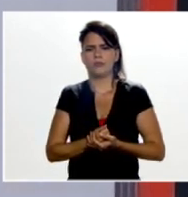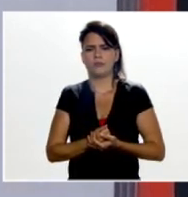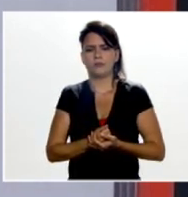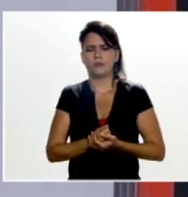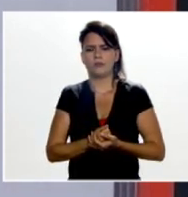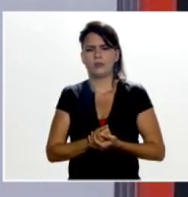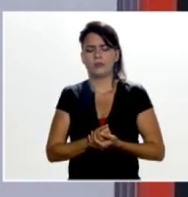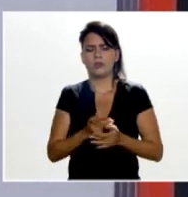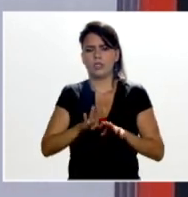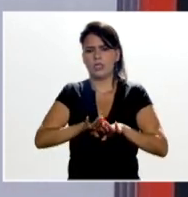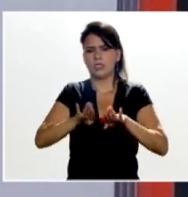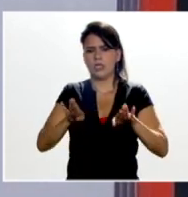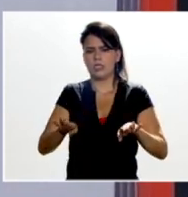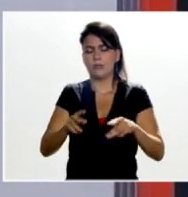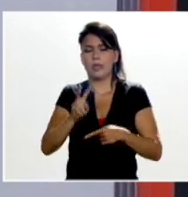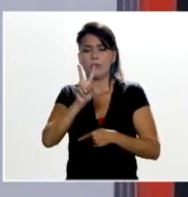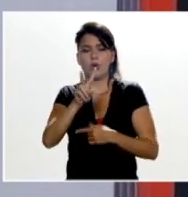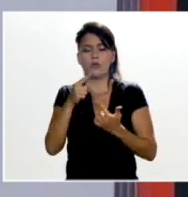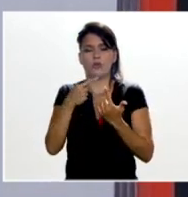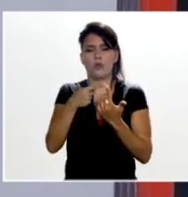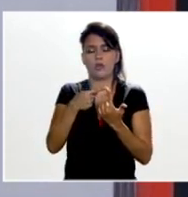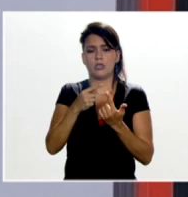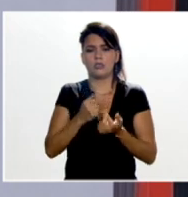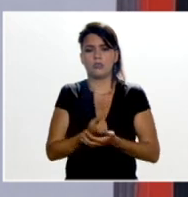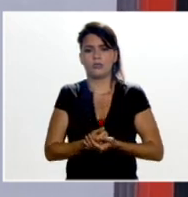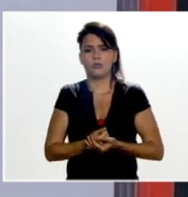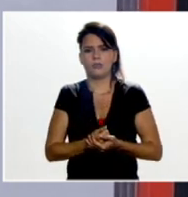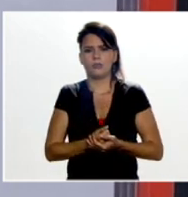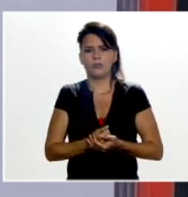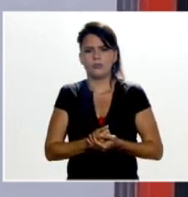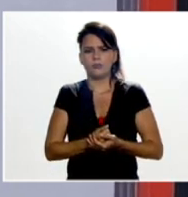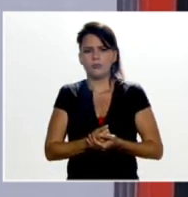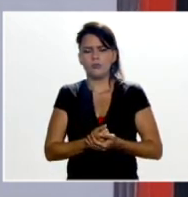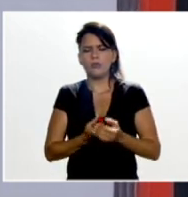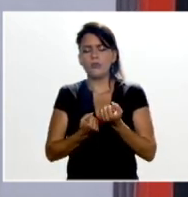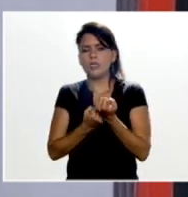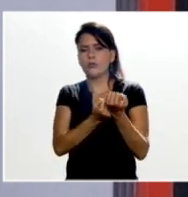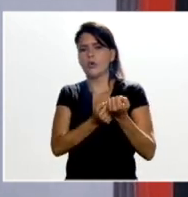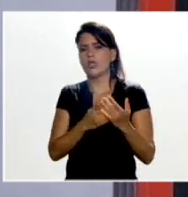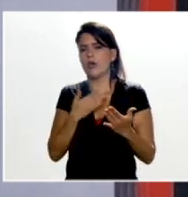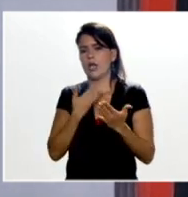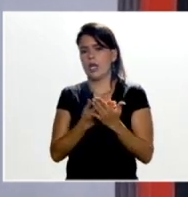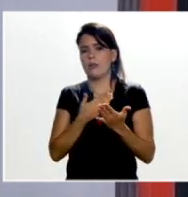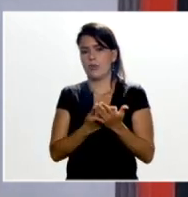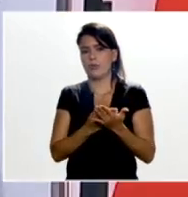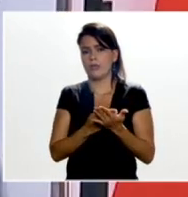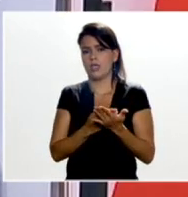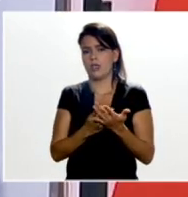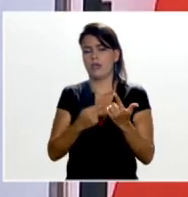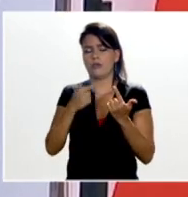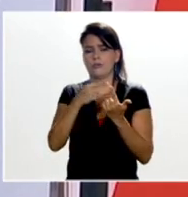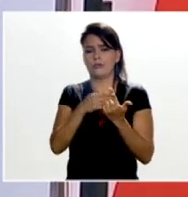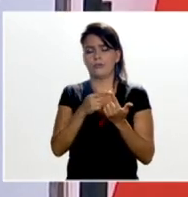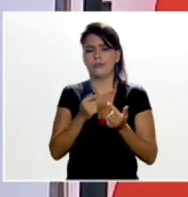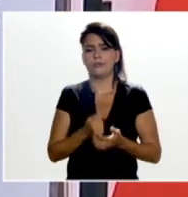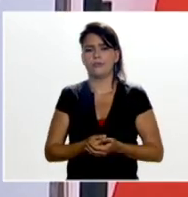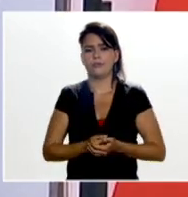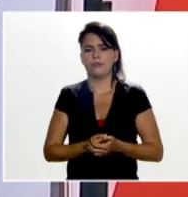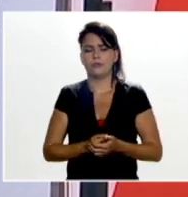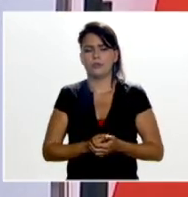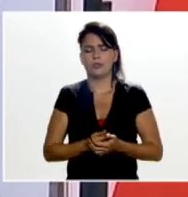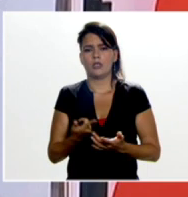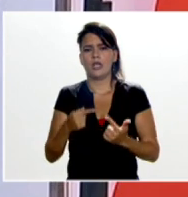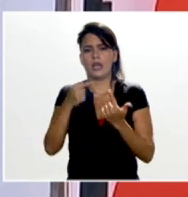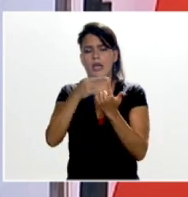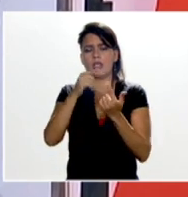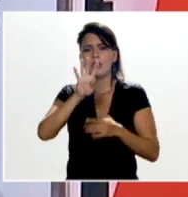Que si la separamos en dos raíces, apoyados en la propiedad de la radicación, quedaría la raíz